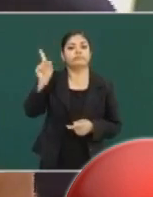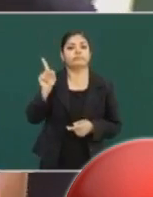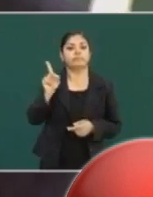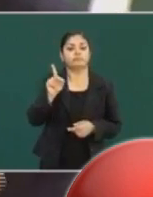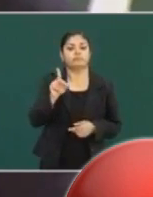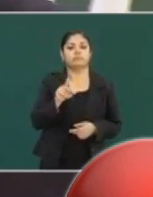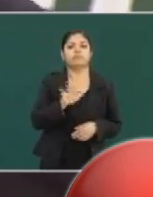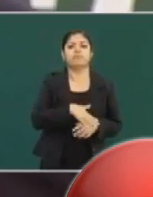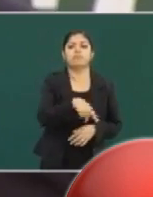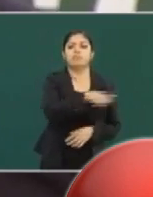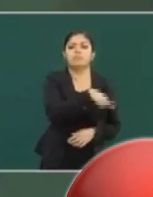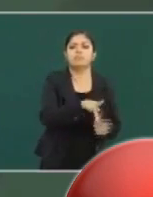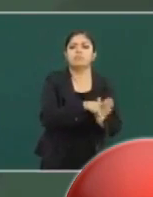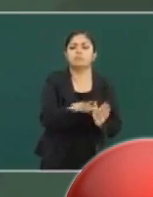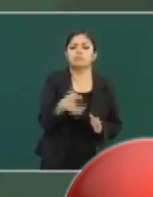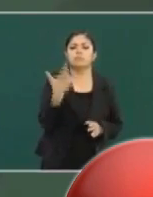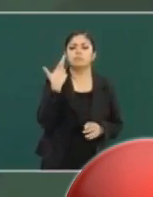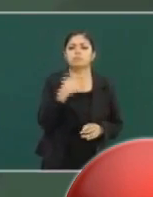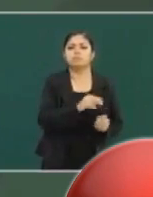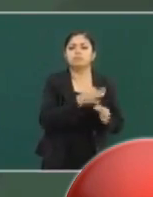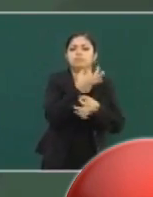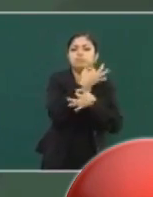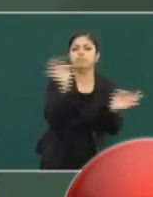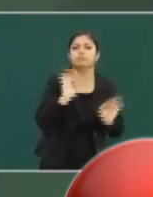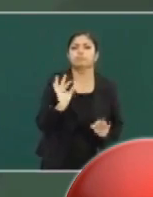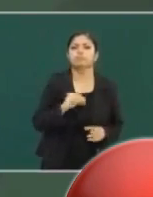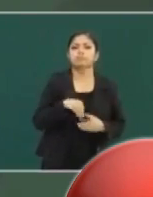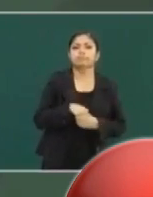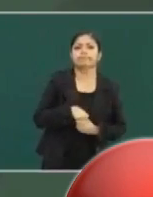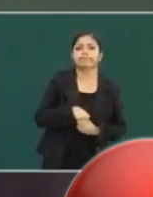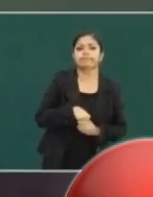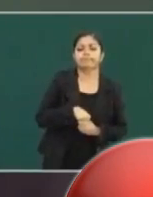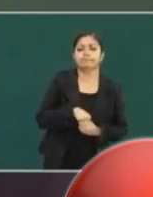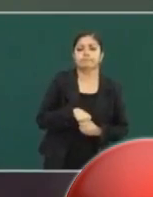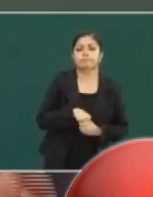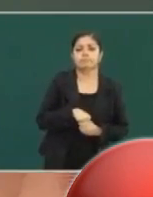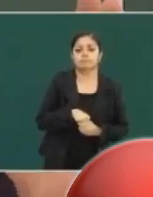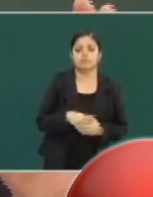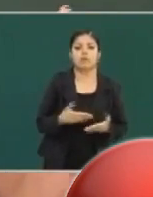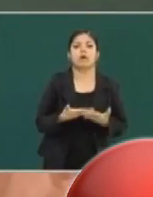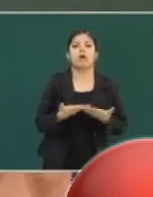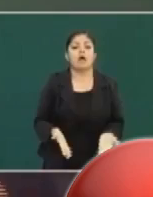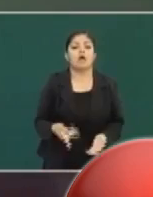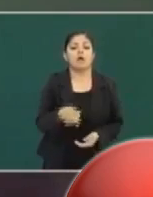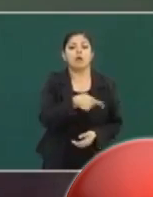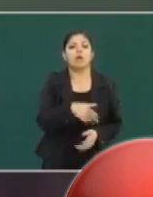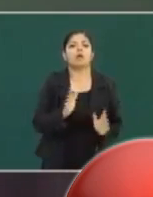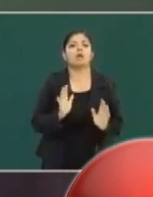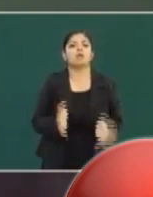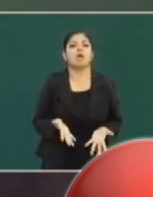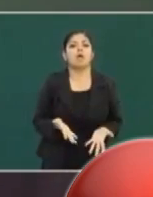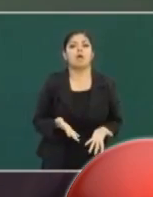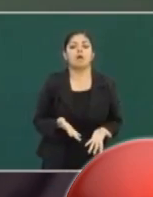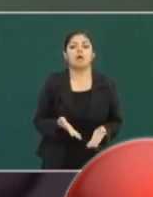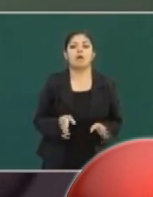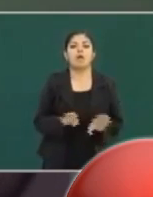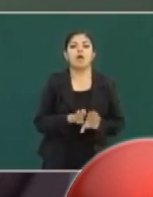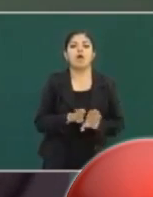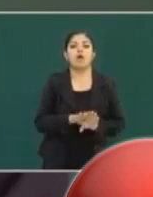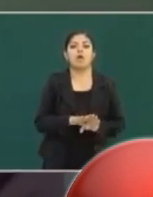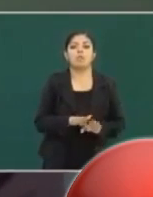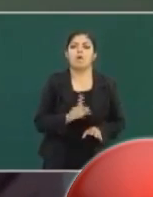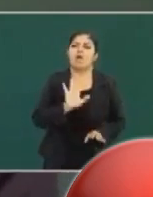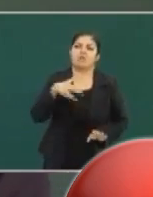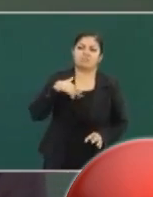callado ante eso? Y ahora ya estás de